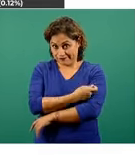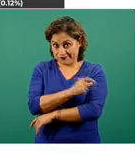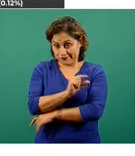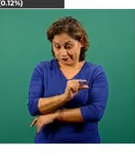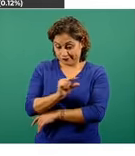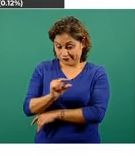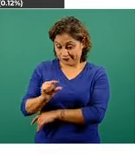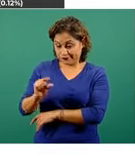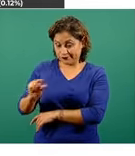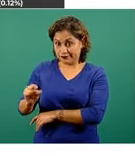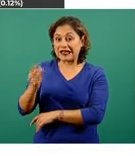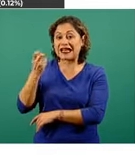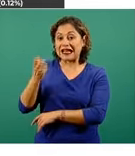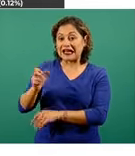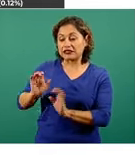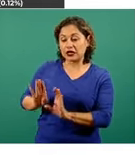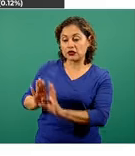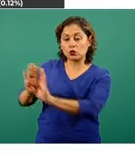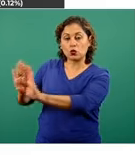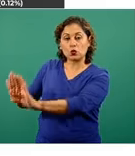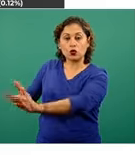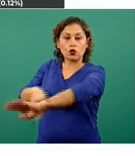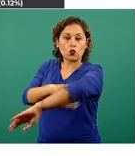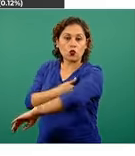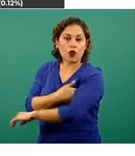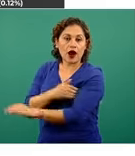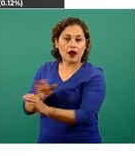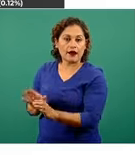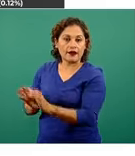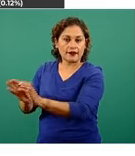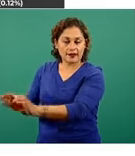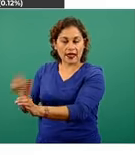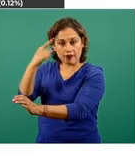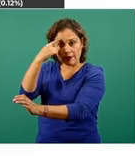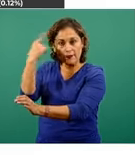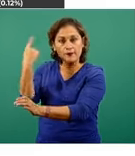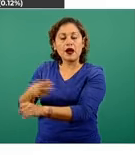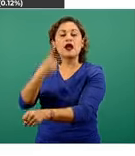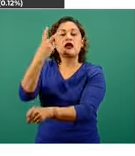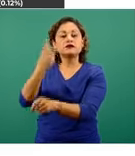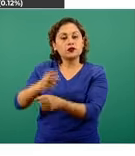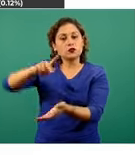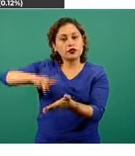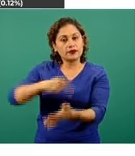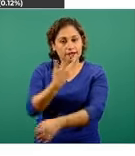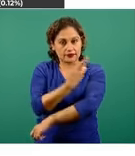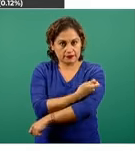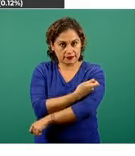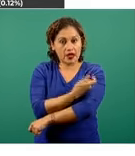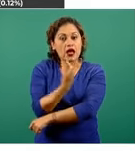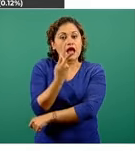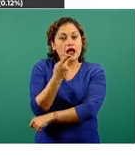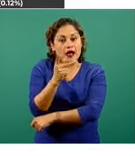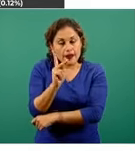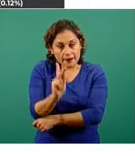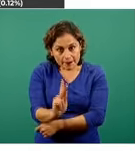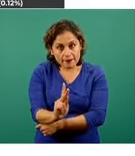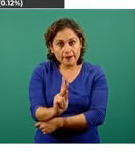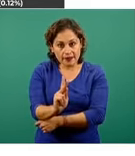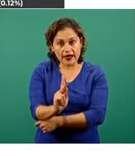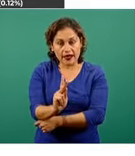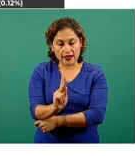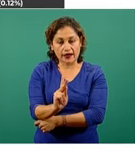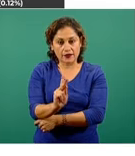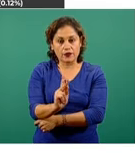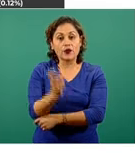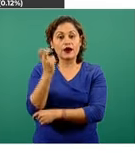la segunda aplicación, o sea, es decir, para la segunda dosis. Sin embargo, esa segunda aplicación para la gran mayoría de